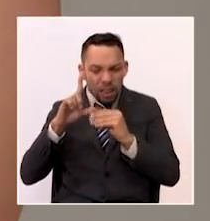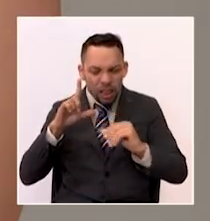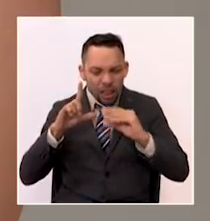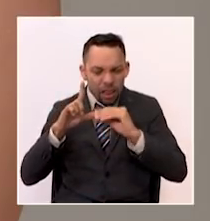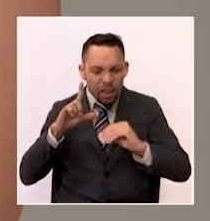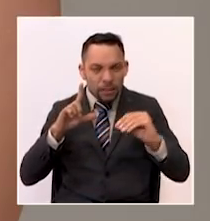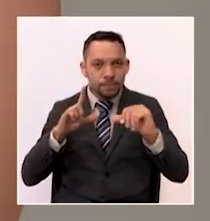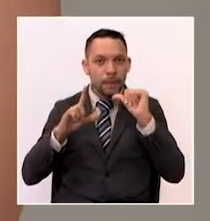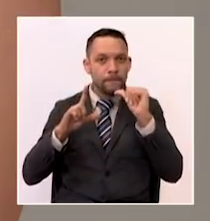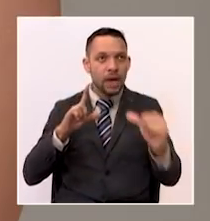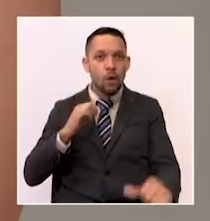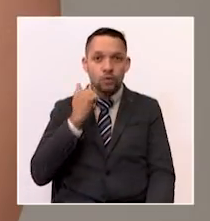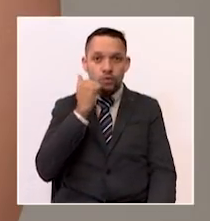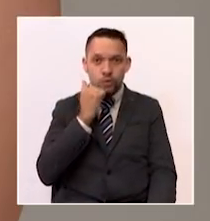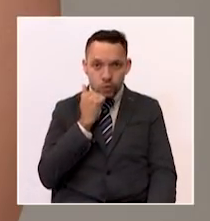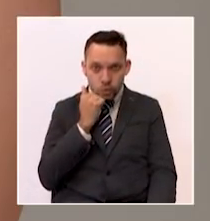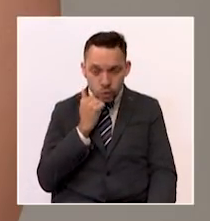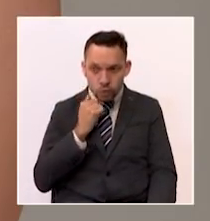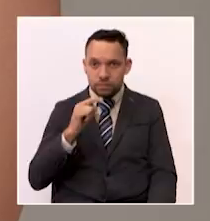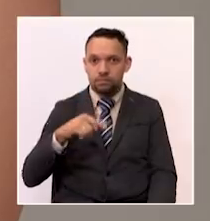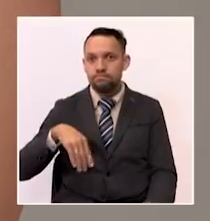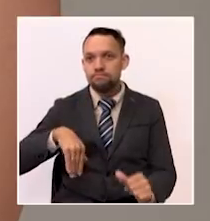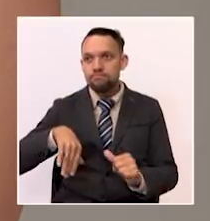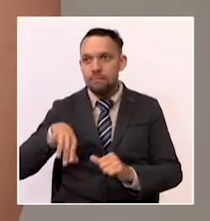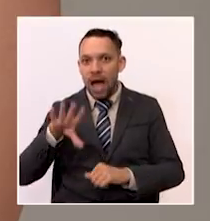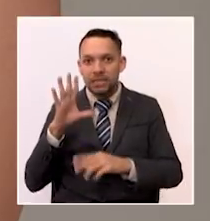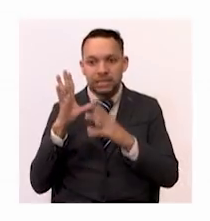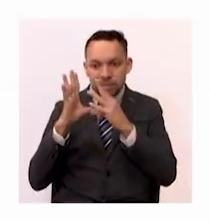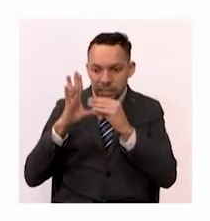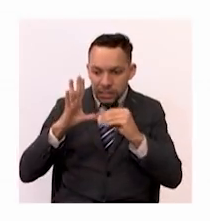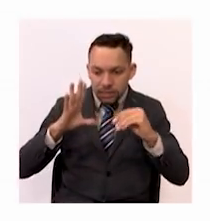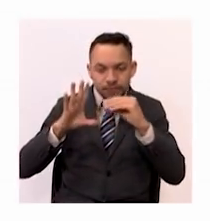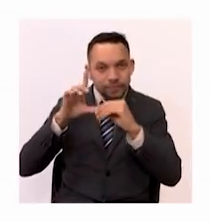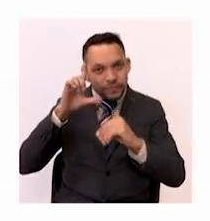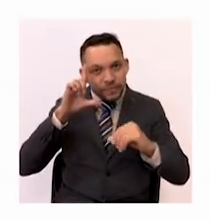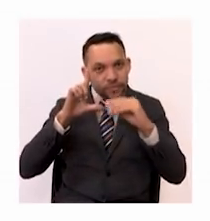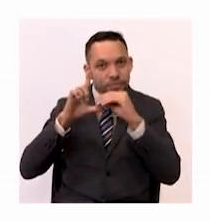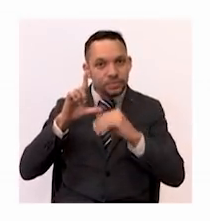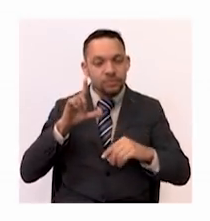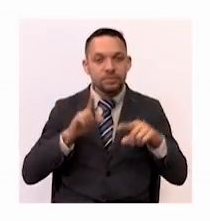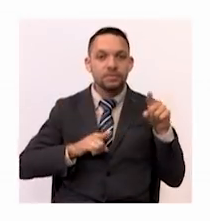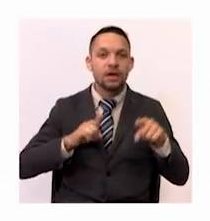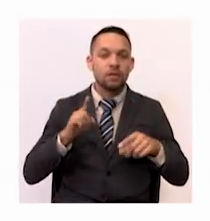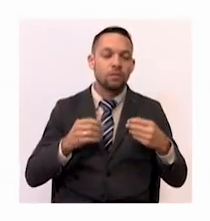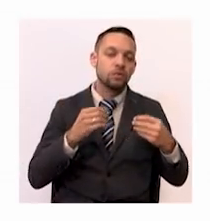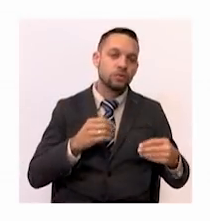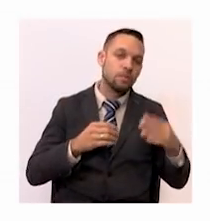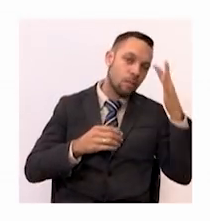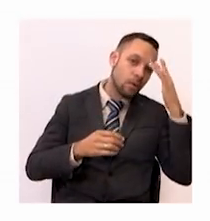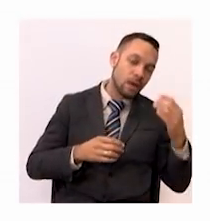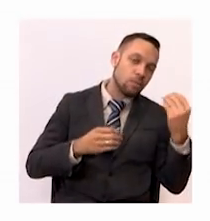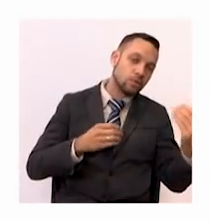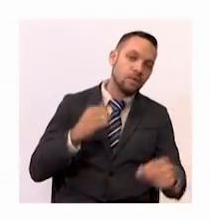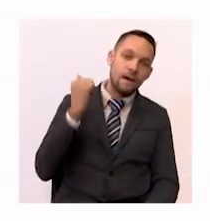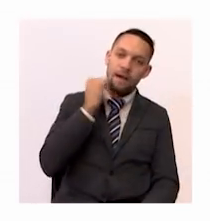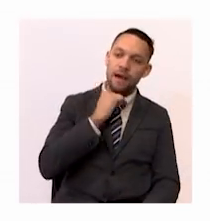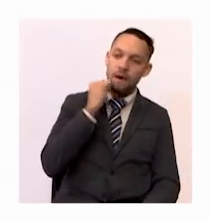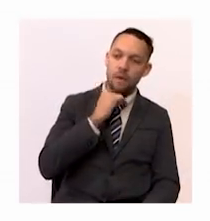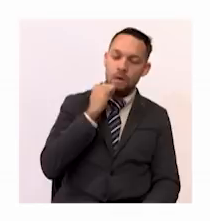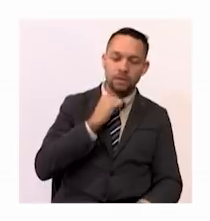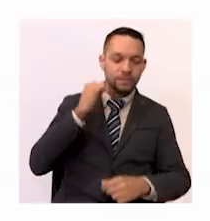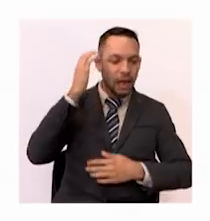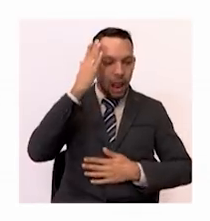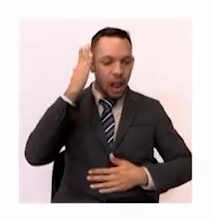Las características de este flujo se presentan mucho en pacientes que utilizan jabones íntimos y luego es un